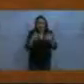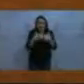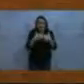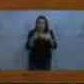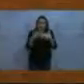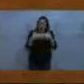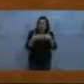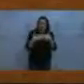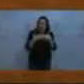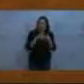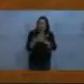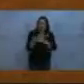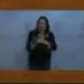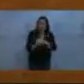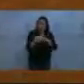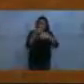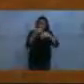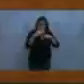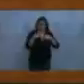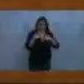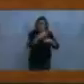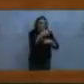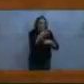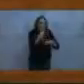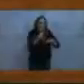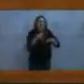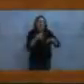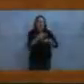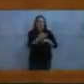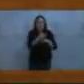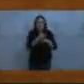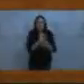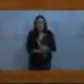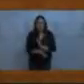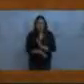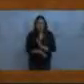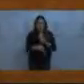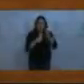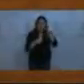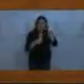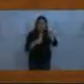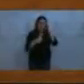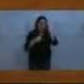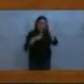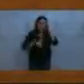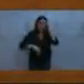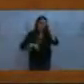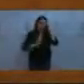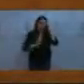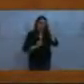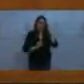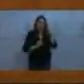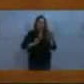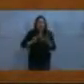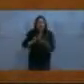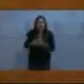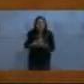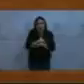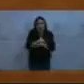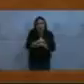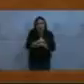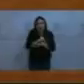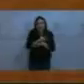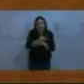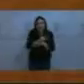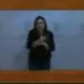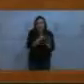mínimos son los que usted trata como de inversión. Y a eso es a lo que yo me niego. Invertir es, a la